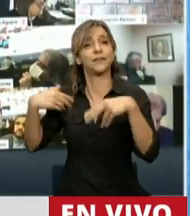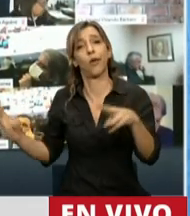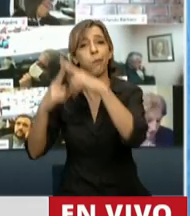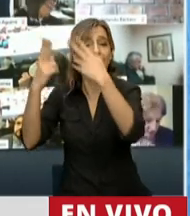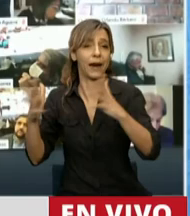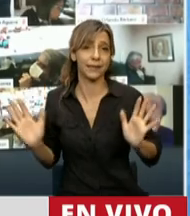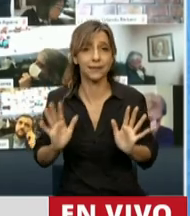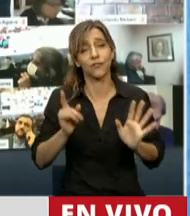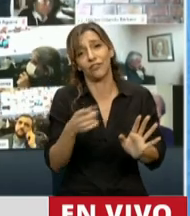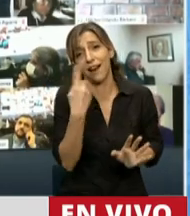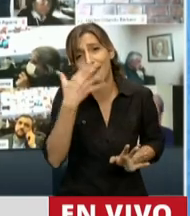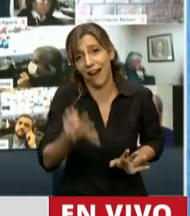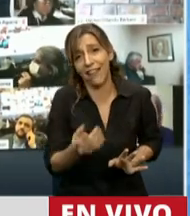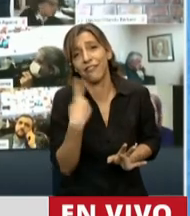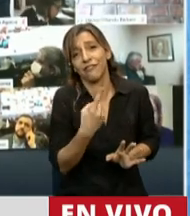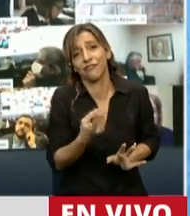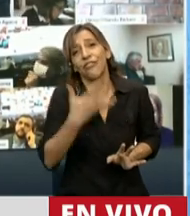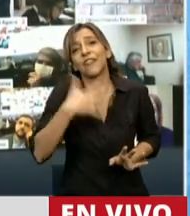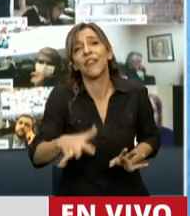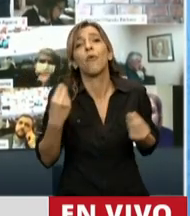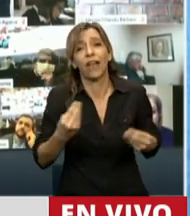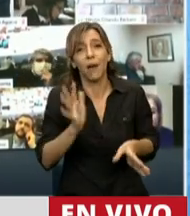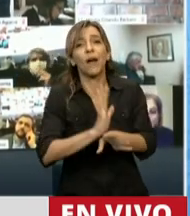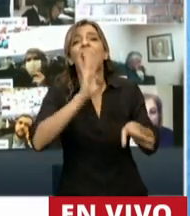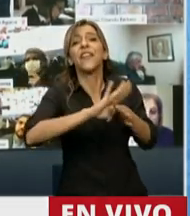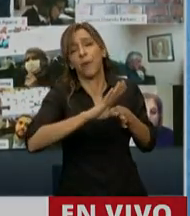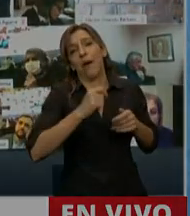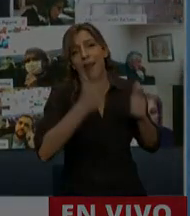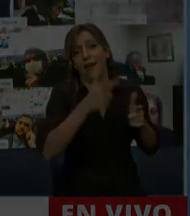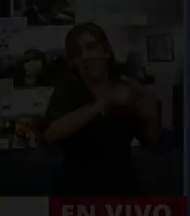Para nosotros es claro, la deuda es con el pueblo. Muchas gracias, señor presidente. Gracias, diputado.